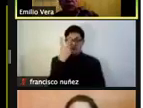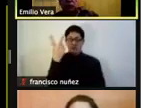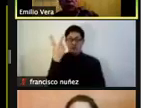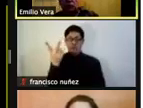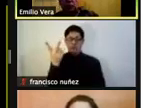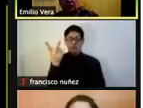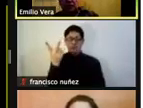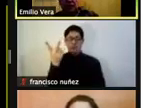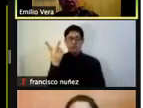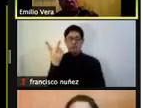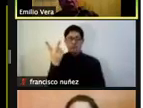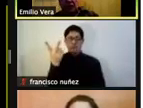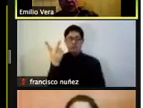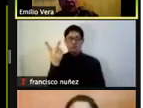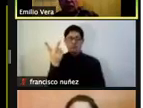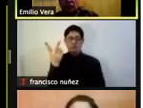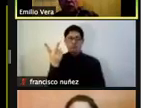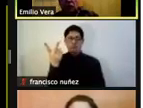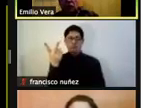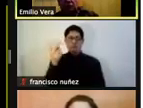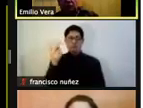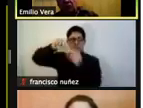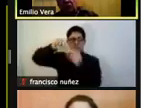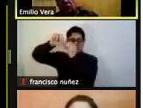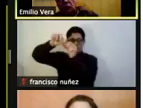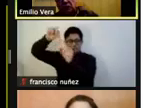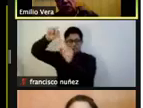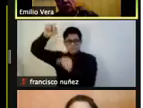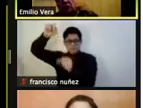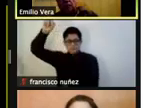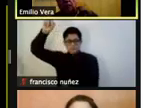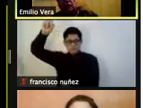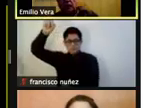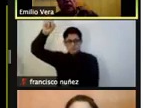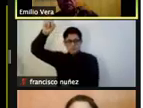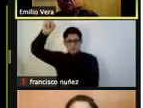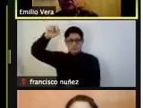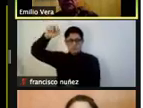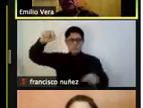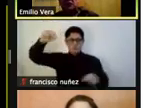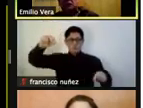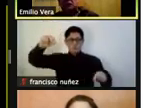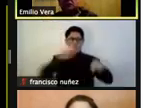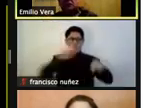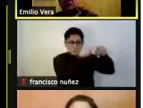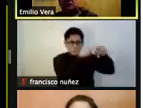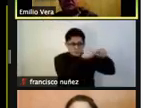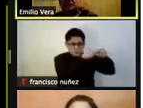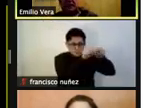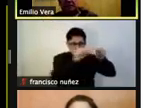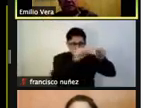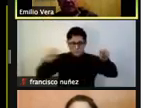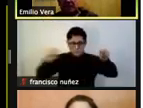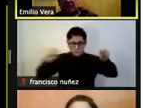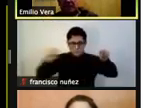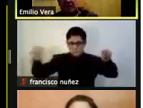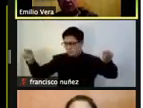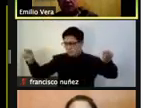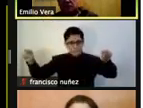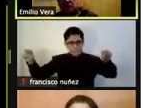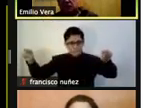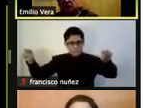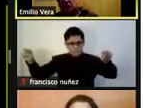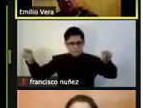un perfil cruzado. El perfil a lo largo, ¿no es cierto?, es este de acá. Este es el fondo oceánico, que, bueno,